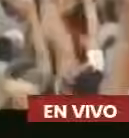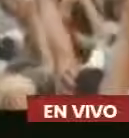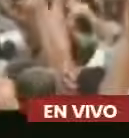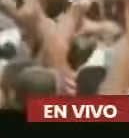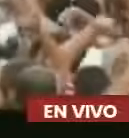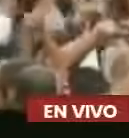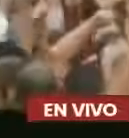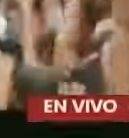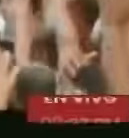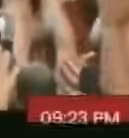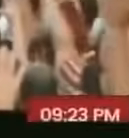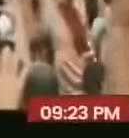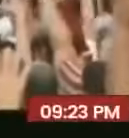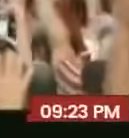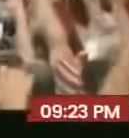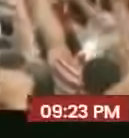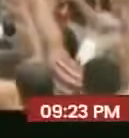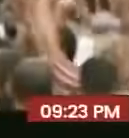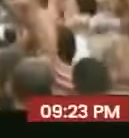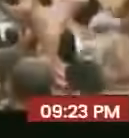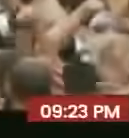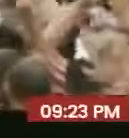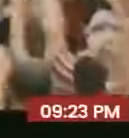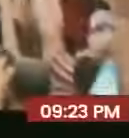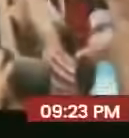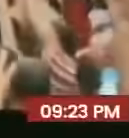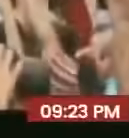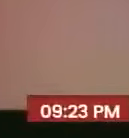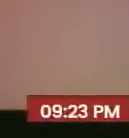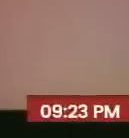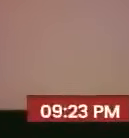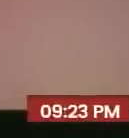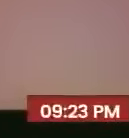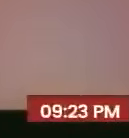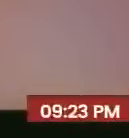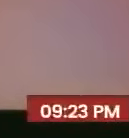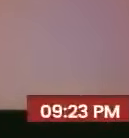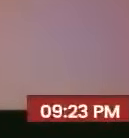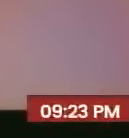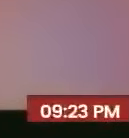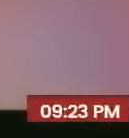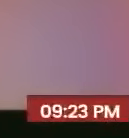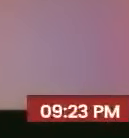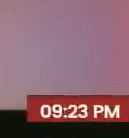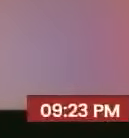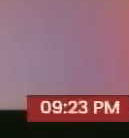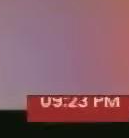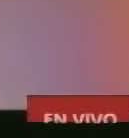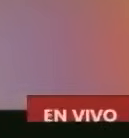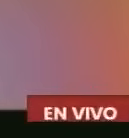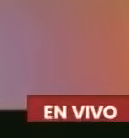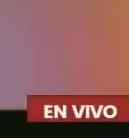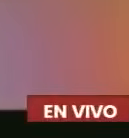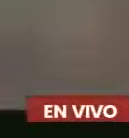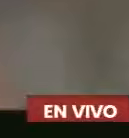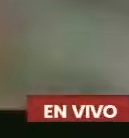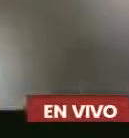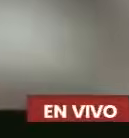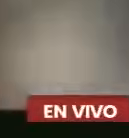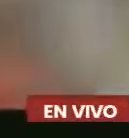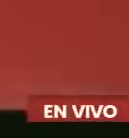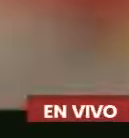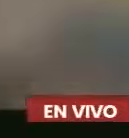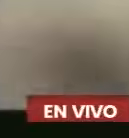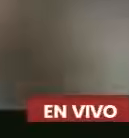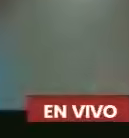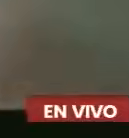que griten, el Esequibo es Venezuela. También es tuyo, defiéndelo conmigo. La patria